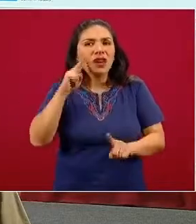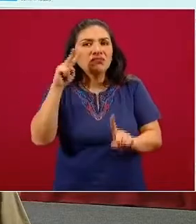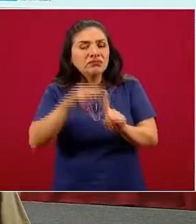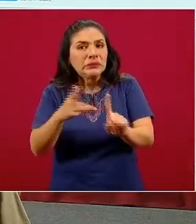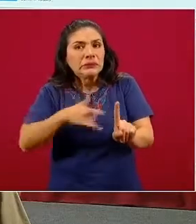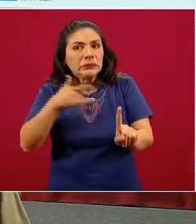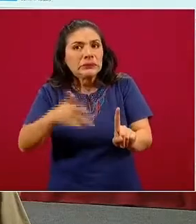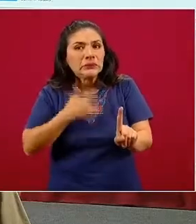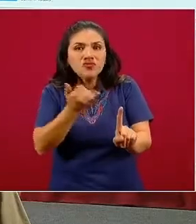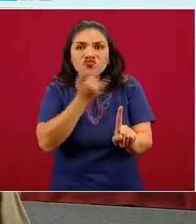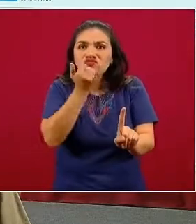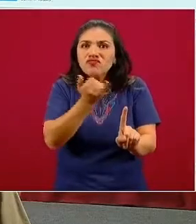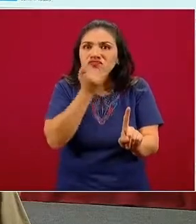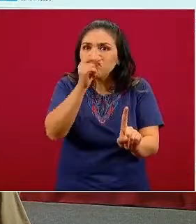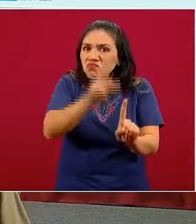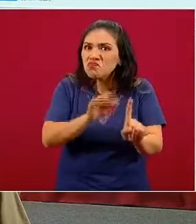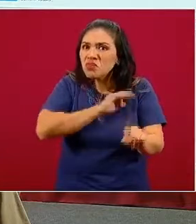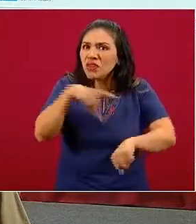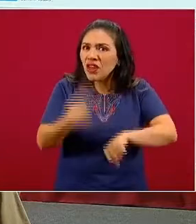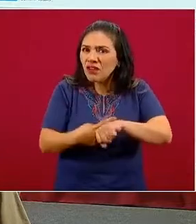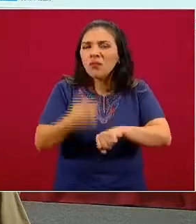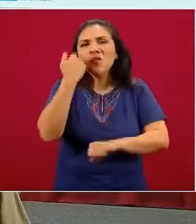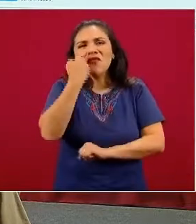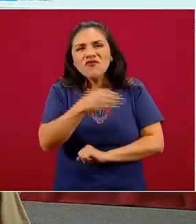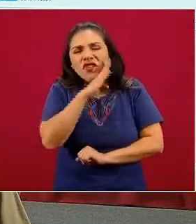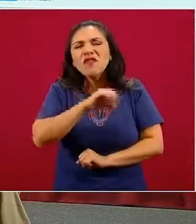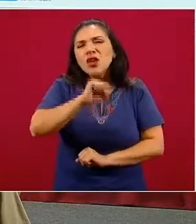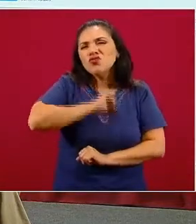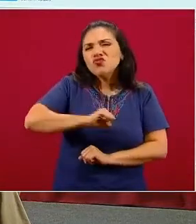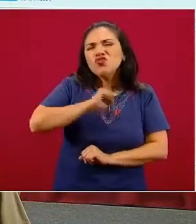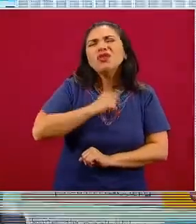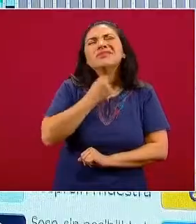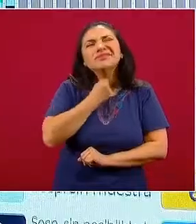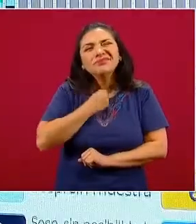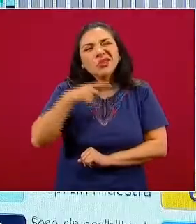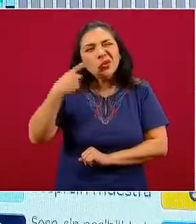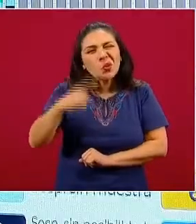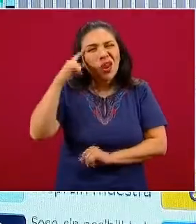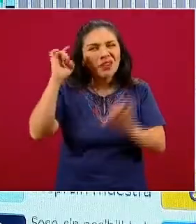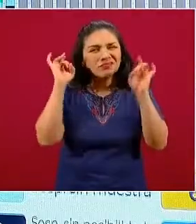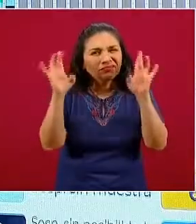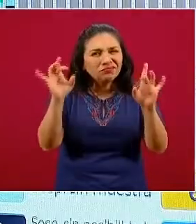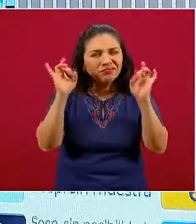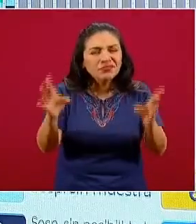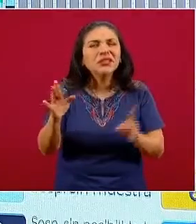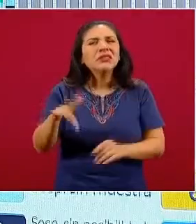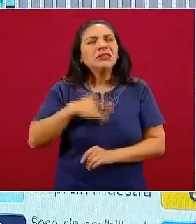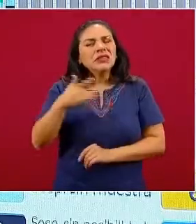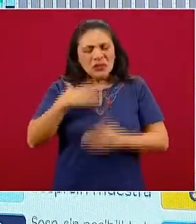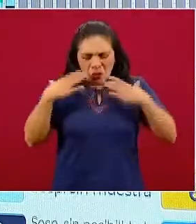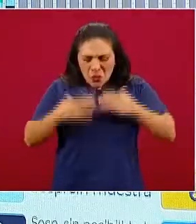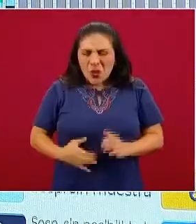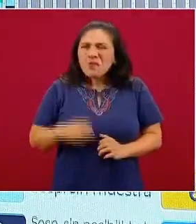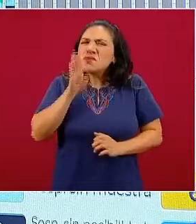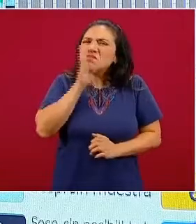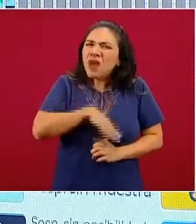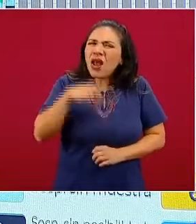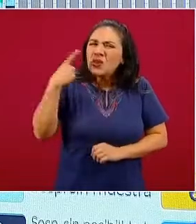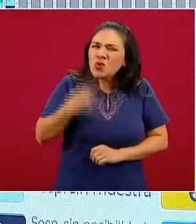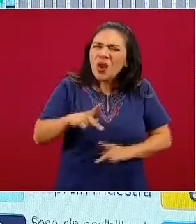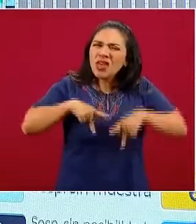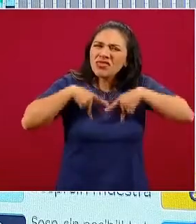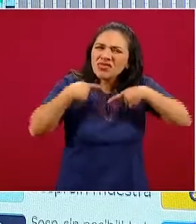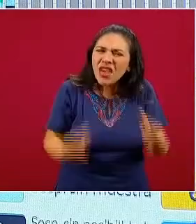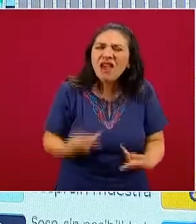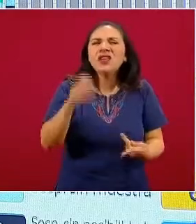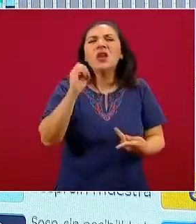síntomas de COVID, recordar cuáles son: fiebre, tos, dolor de garganta, dolor de cabeza, malestar general, debilidad